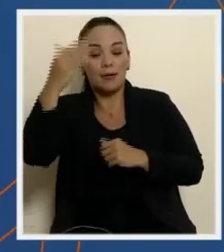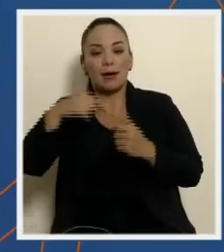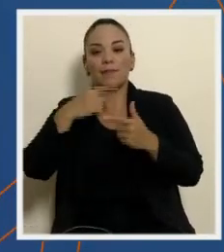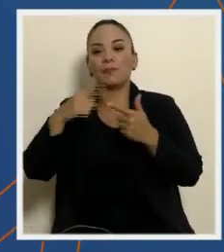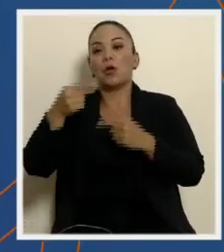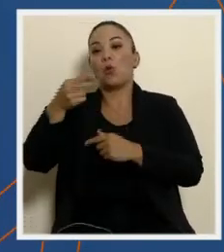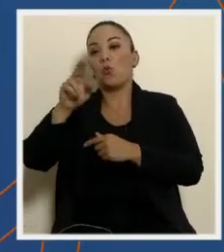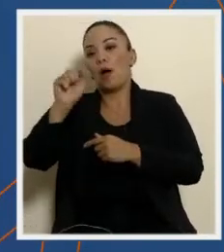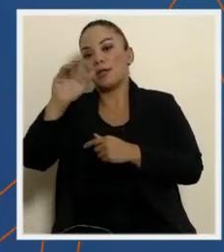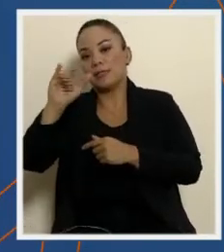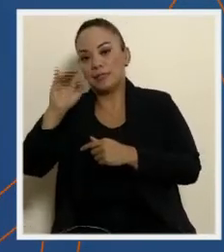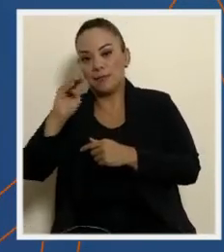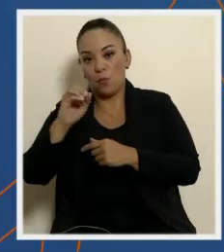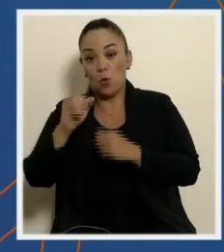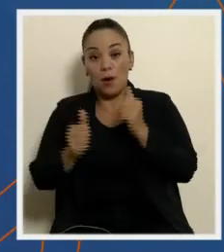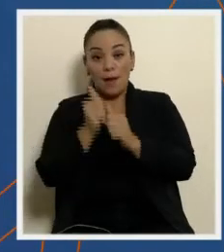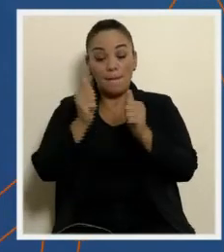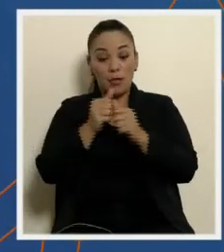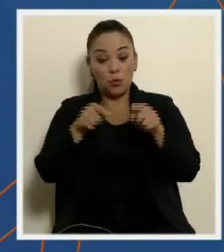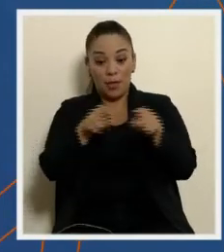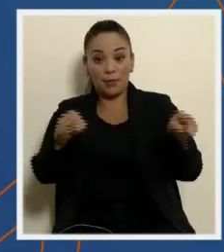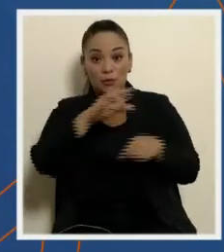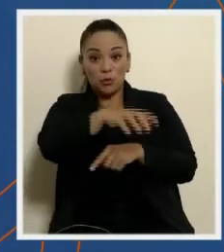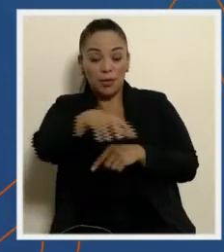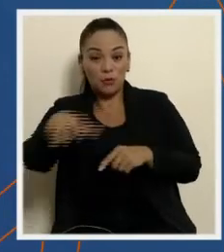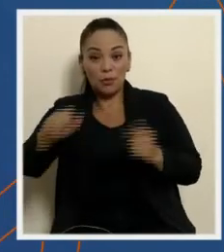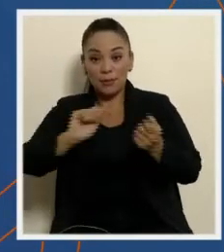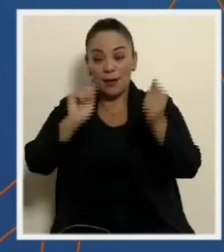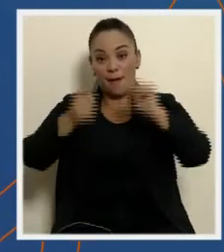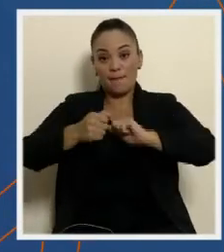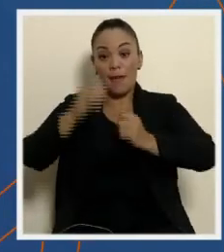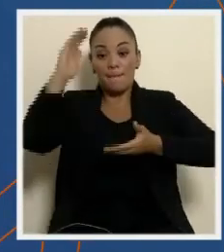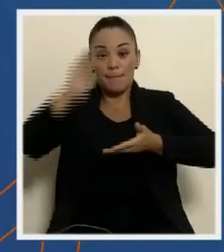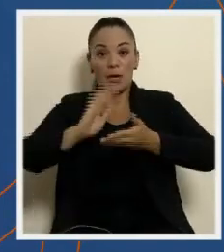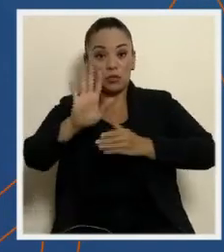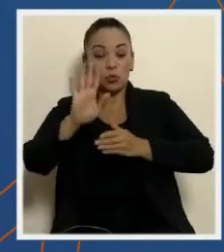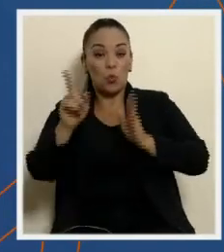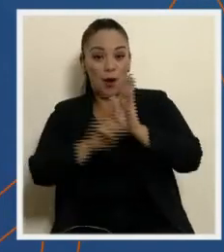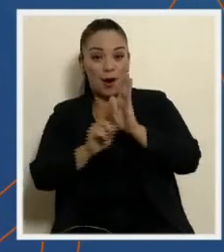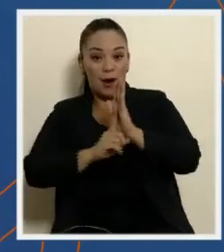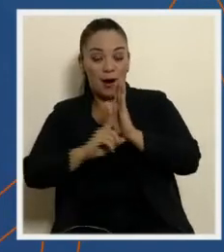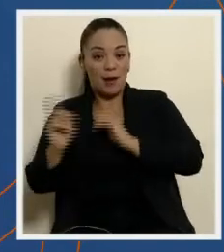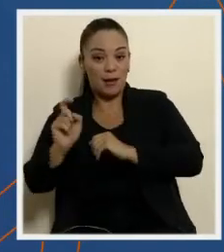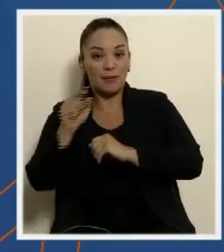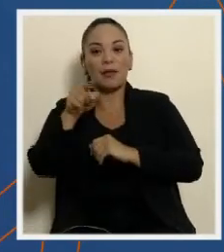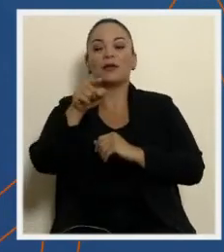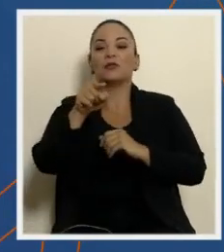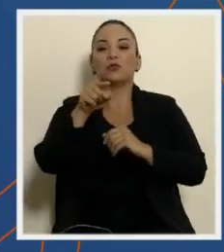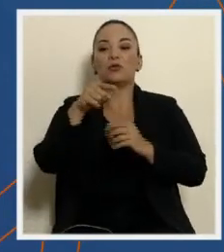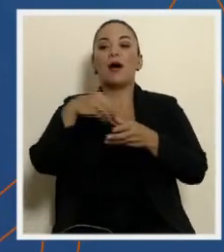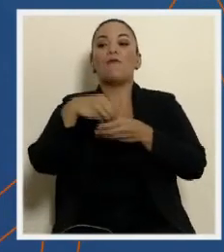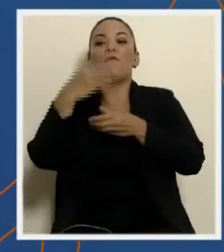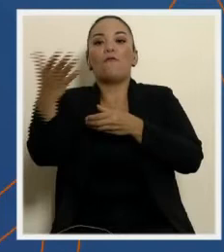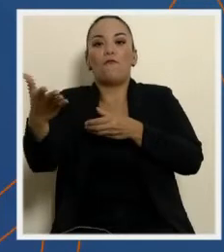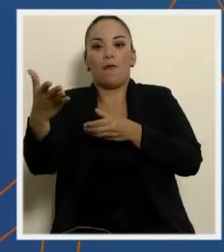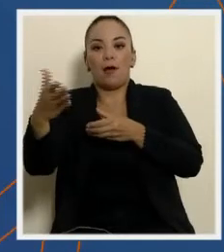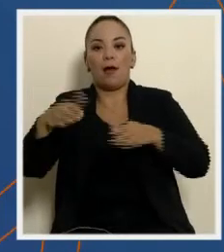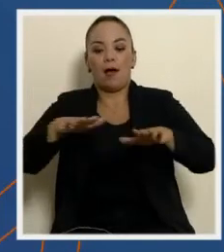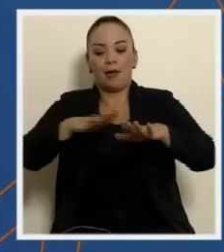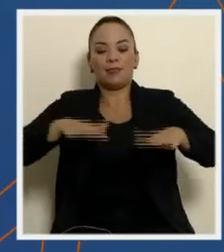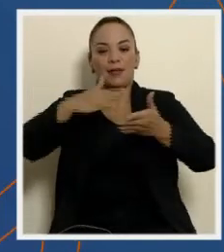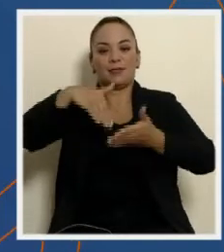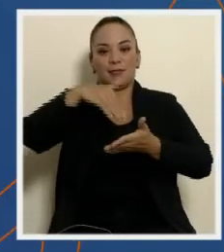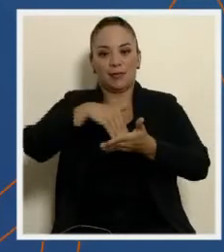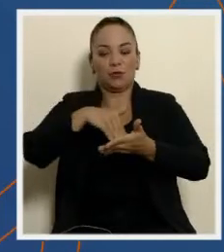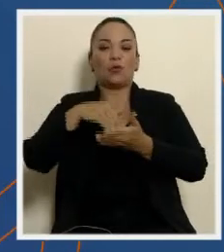que la mayoría de estos cantones que bajan la condición de alerta están ubicados fuera del gran área metropolitana.